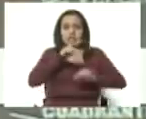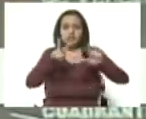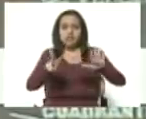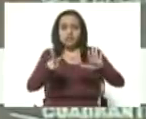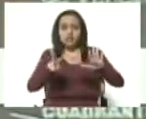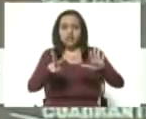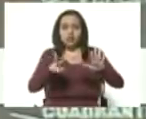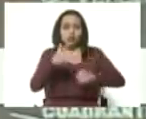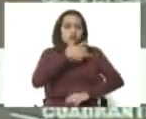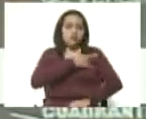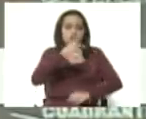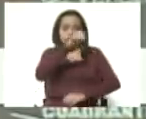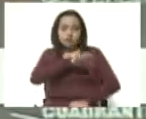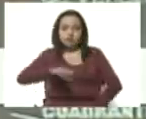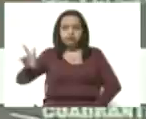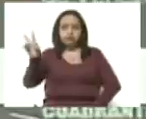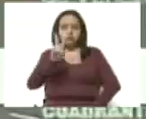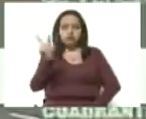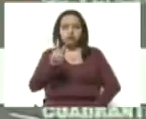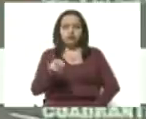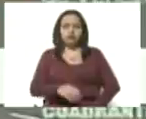nivel nacional.